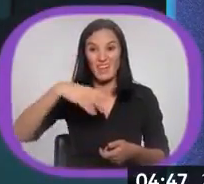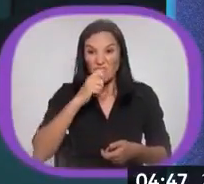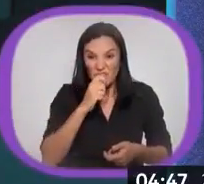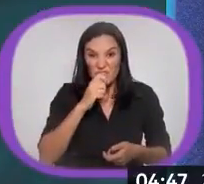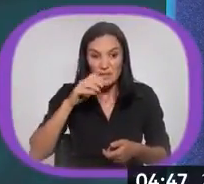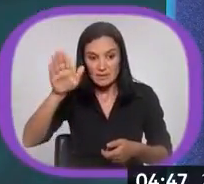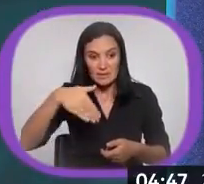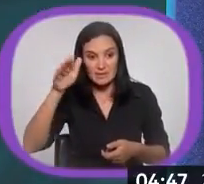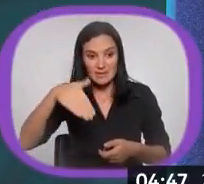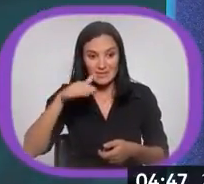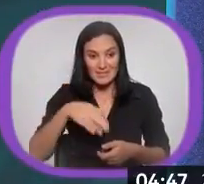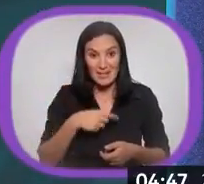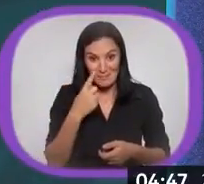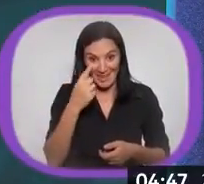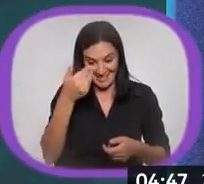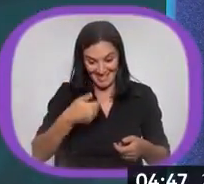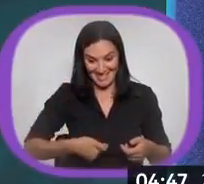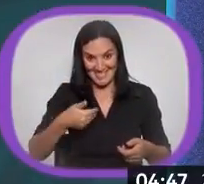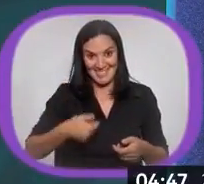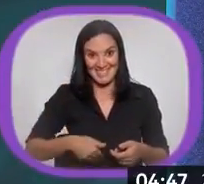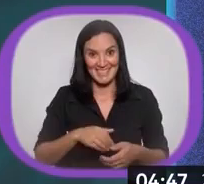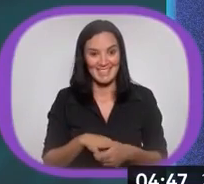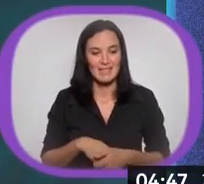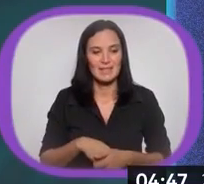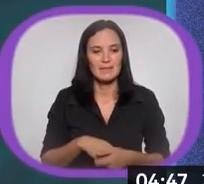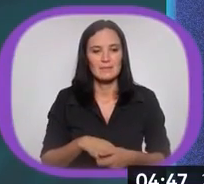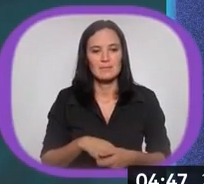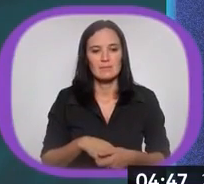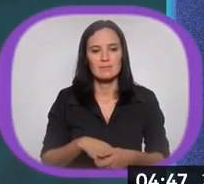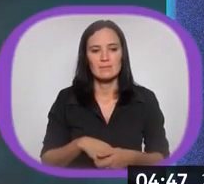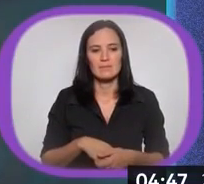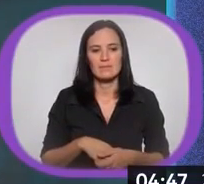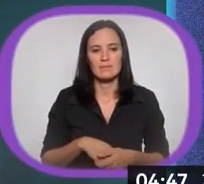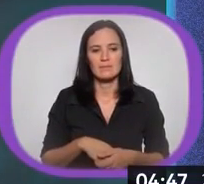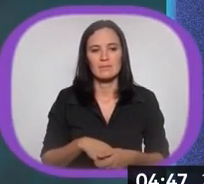¡Ey, oigan! ¡Miren lo que puedo hacer!